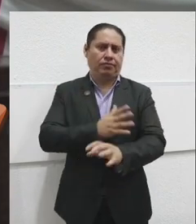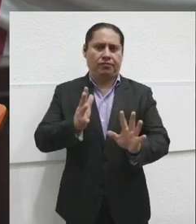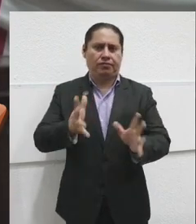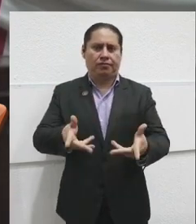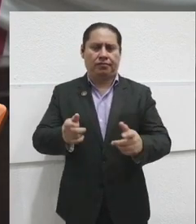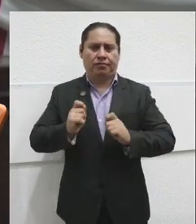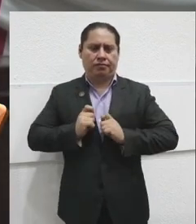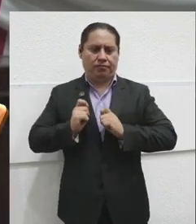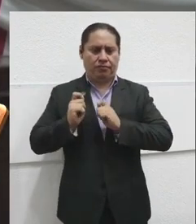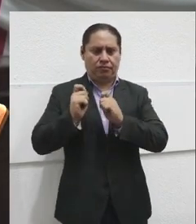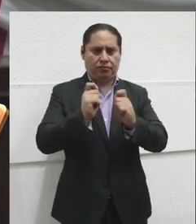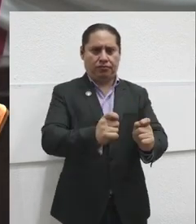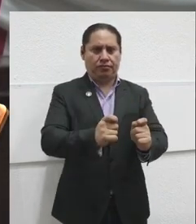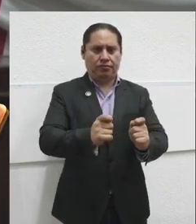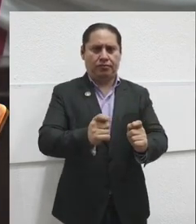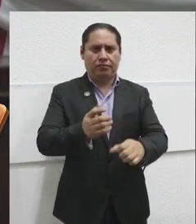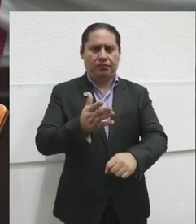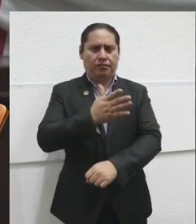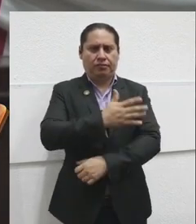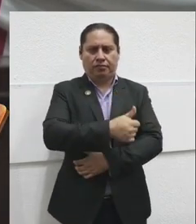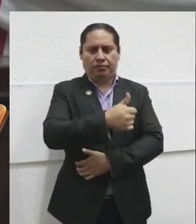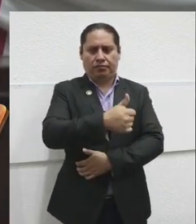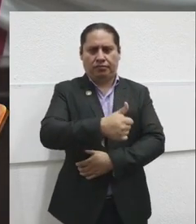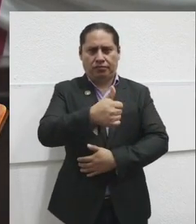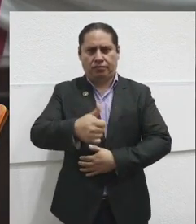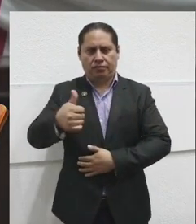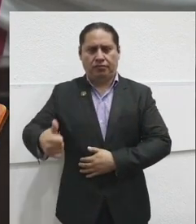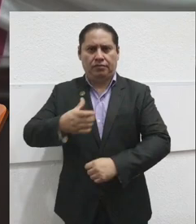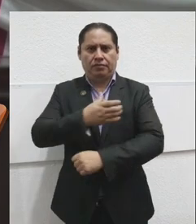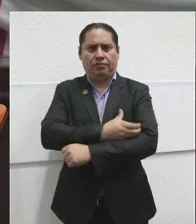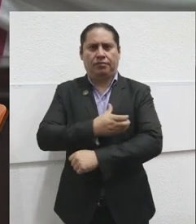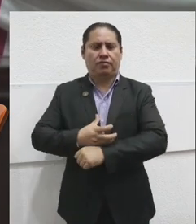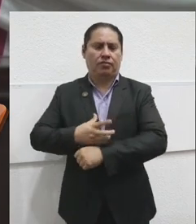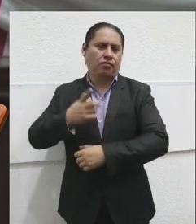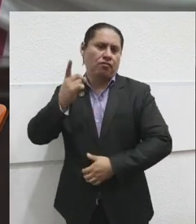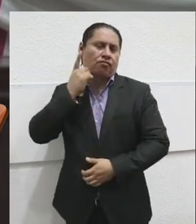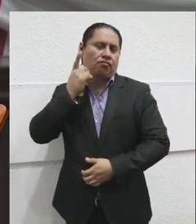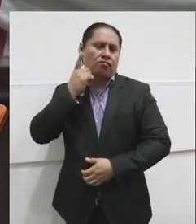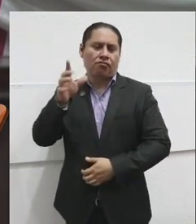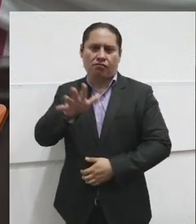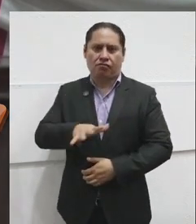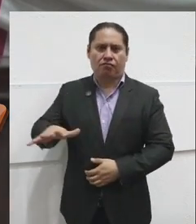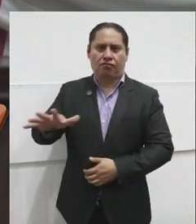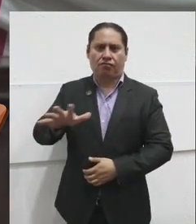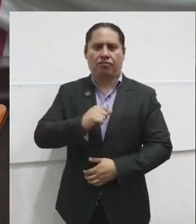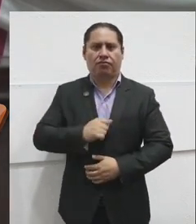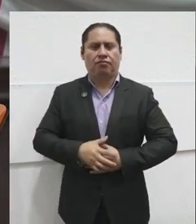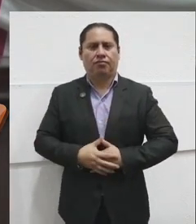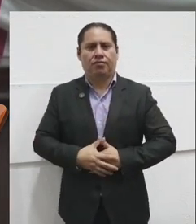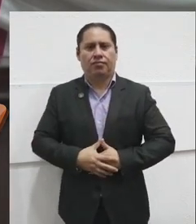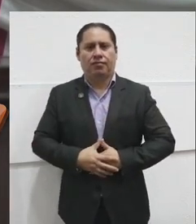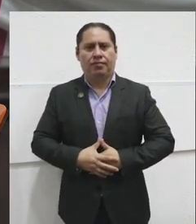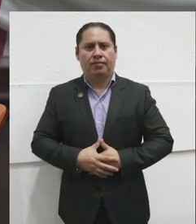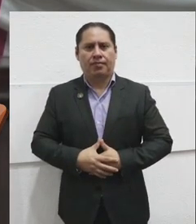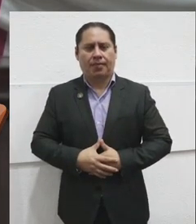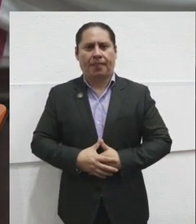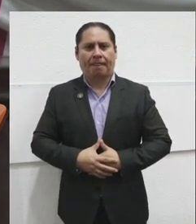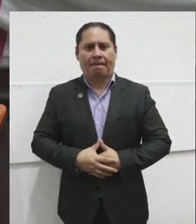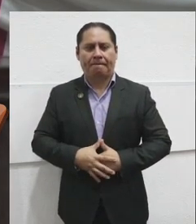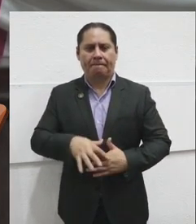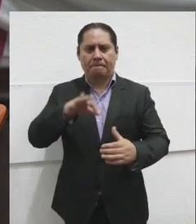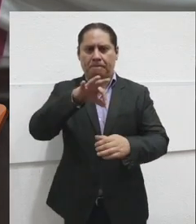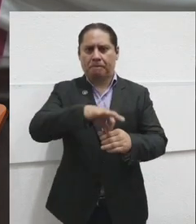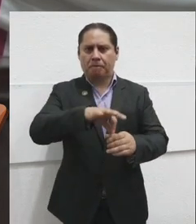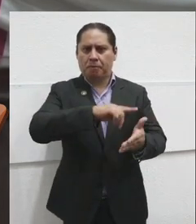no partida con anterioridad a cada una de las compañeras legisladoras y los compañeros legisladores.